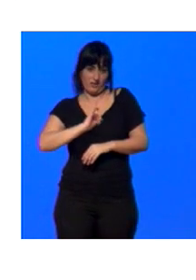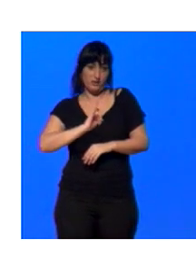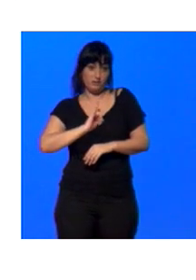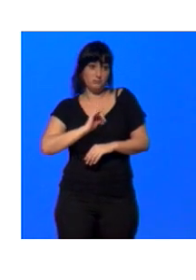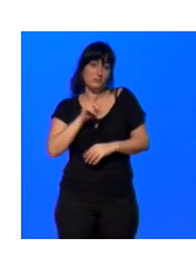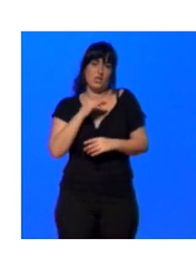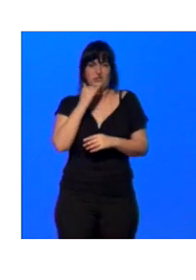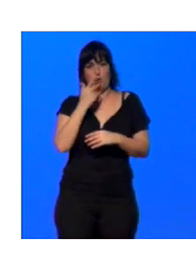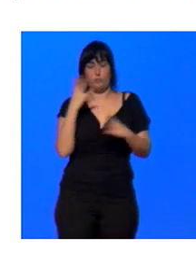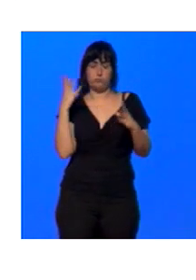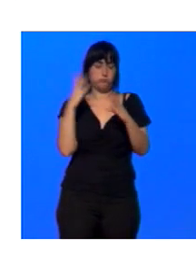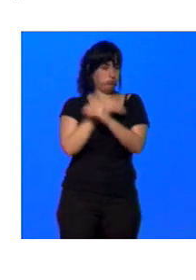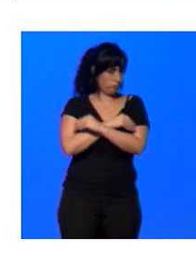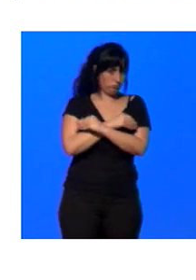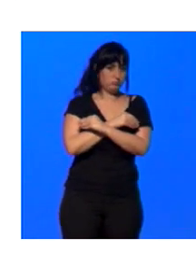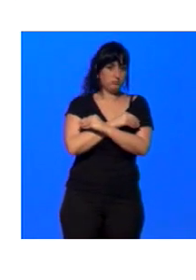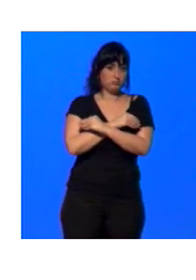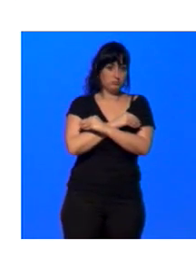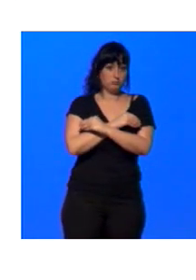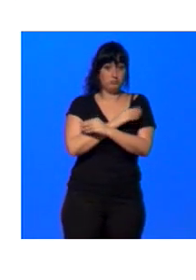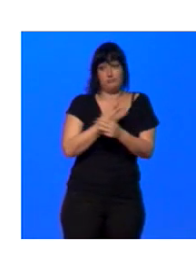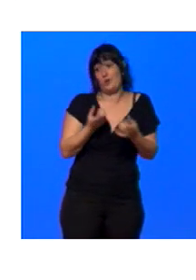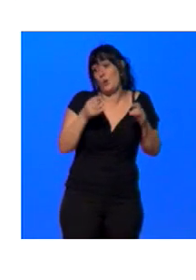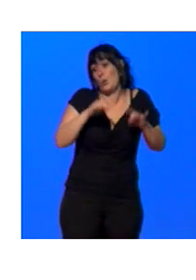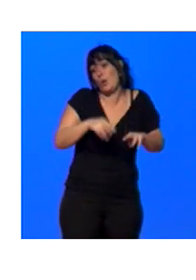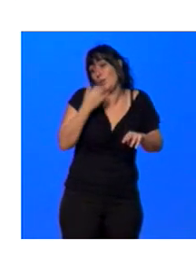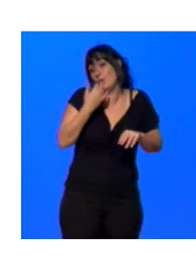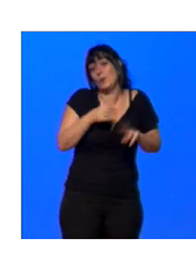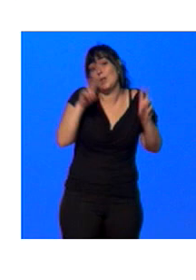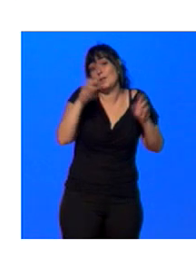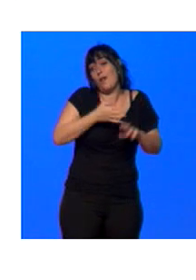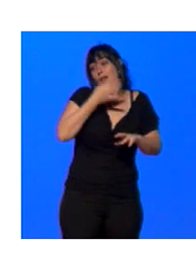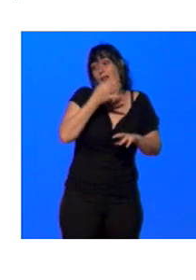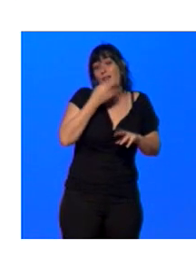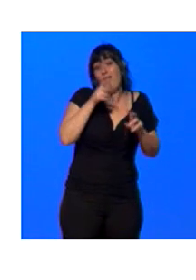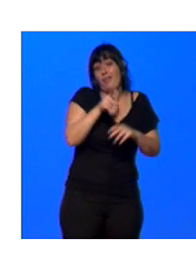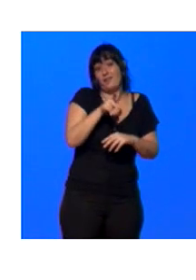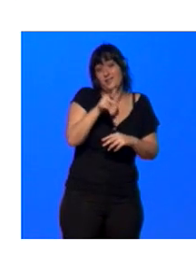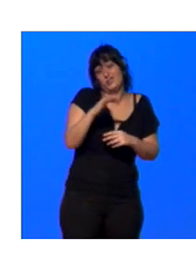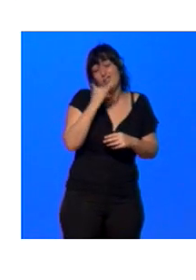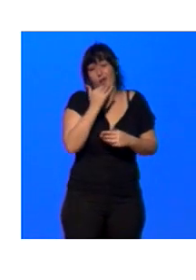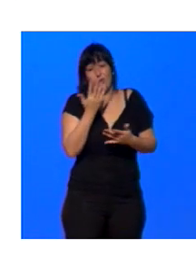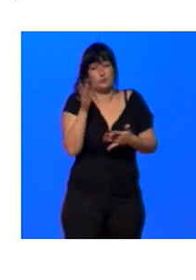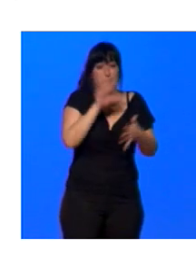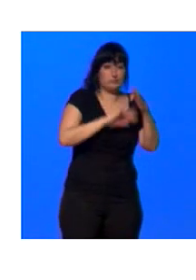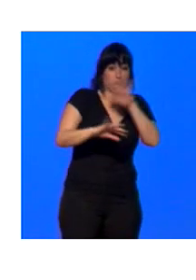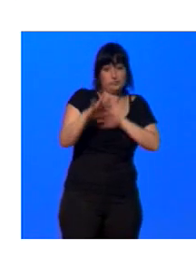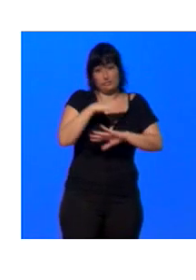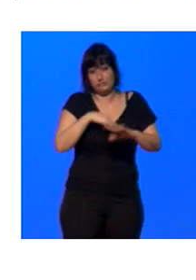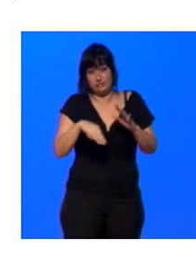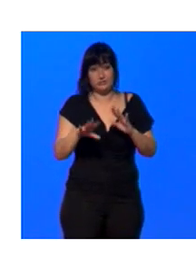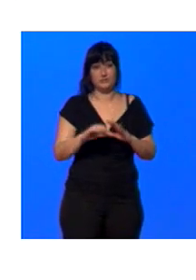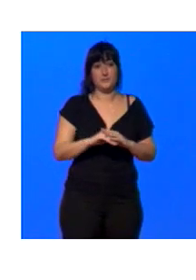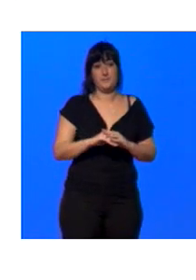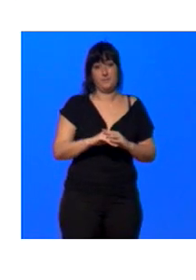contradictorio pero como es el discurso de los Derechos no el discurso de los derechos es un discurso contradictorio en donde es un